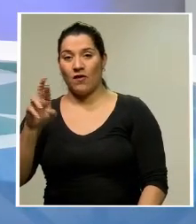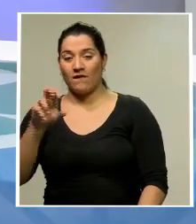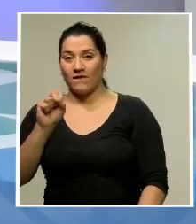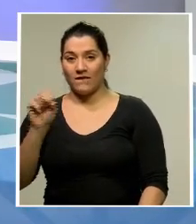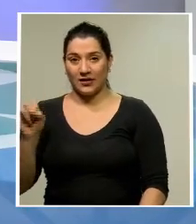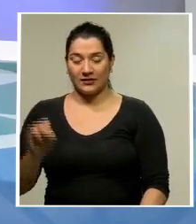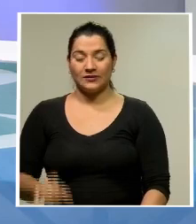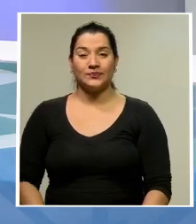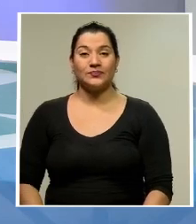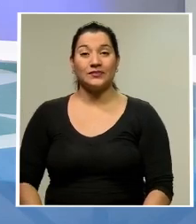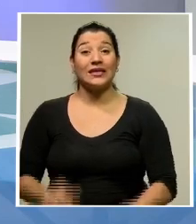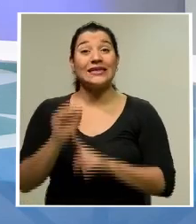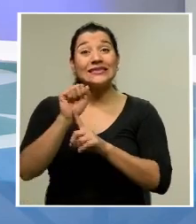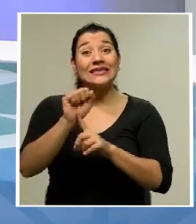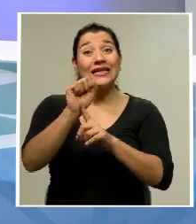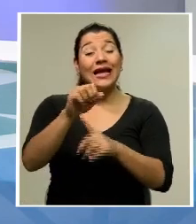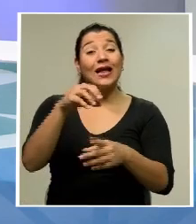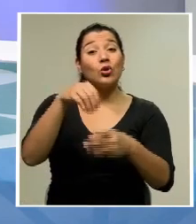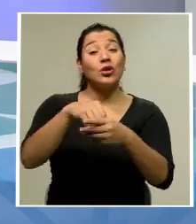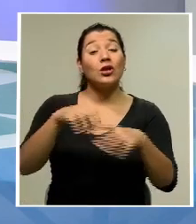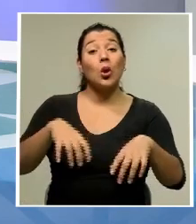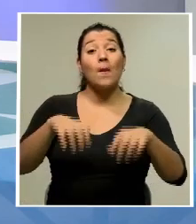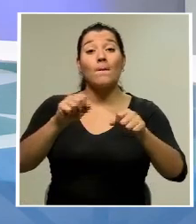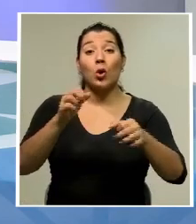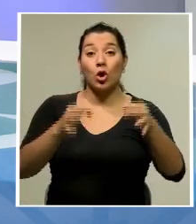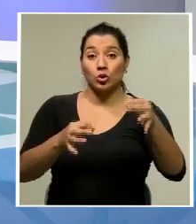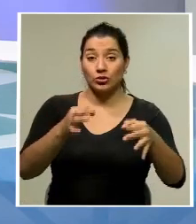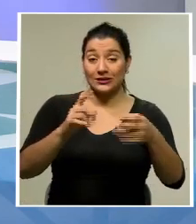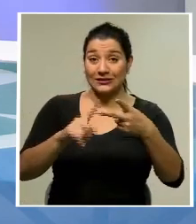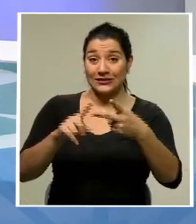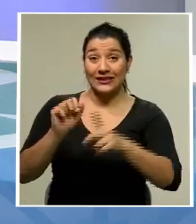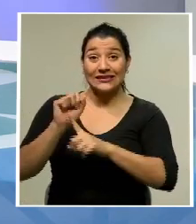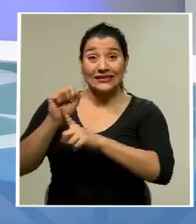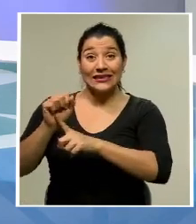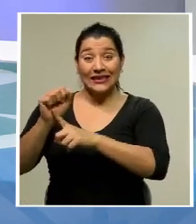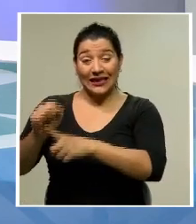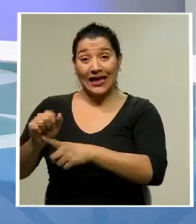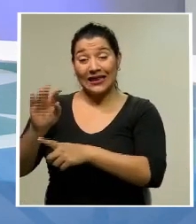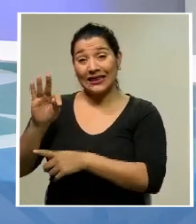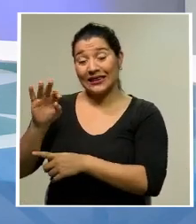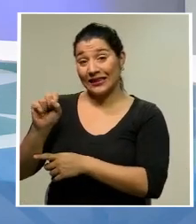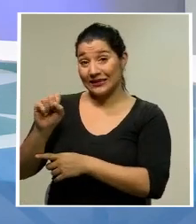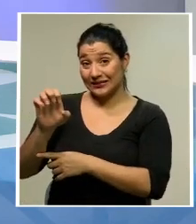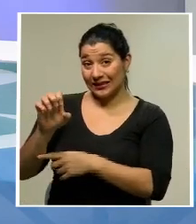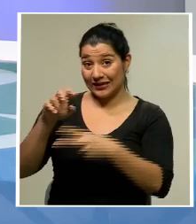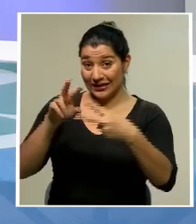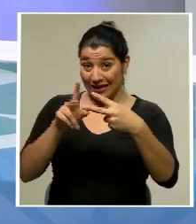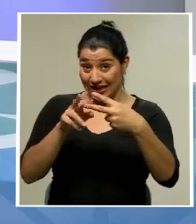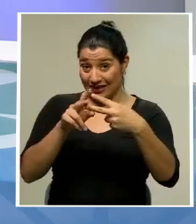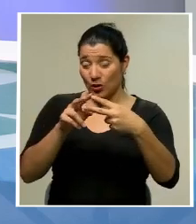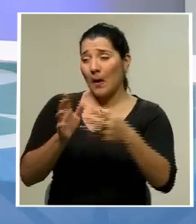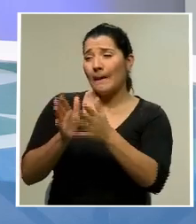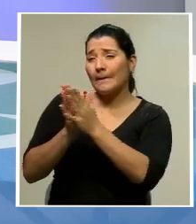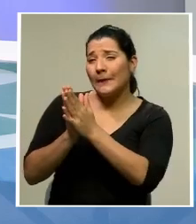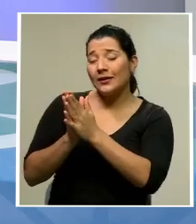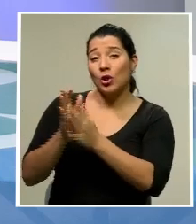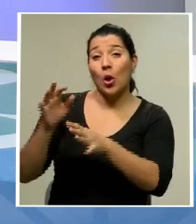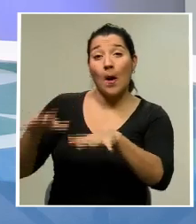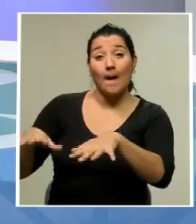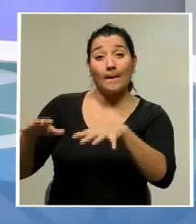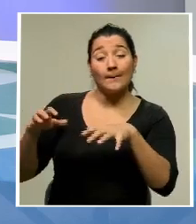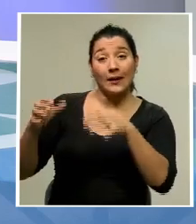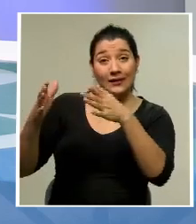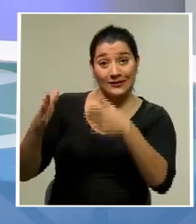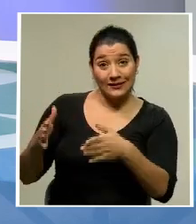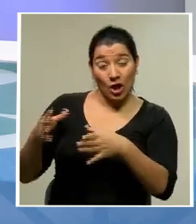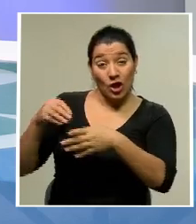Los sindicatos del Poder Judicial y el sindicato del Tribunal Supremo de Elecciones le pidieron a los magistrados